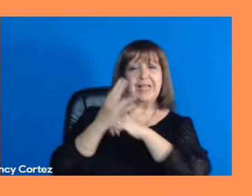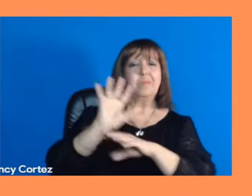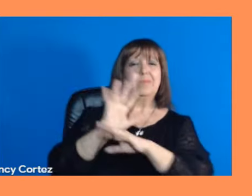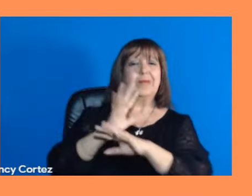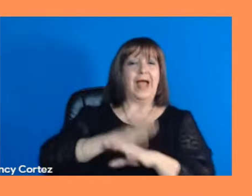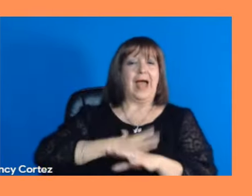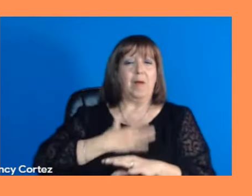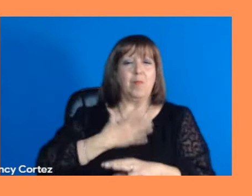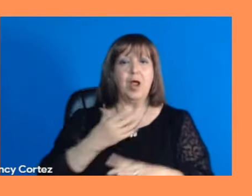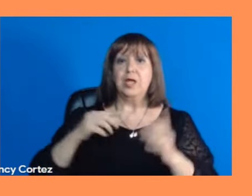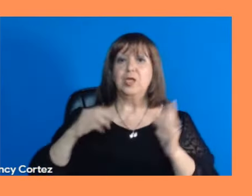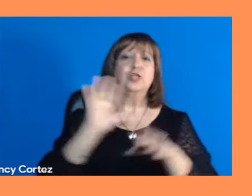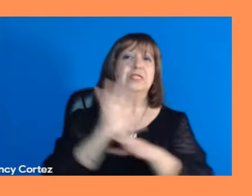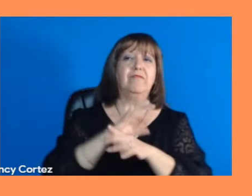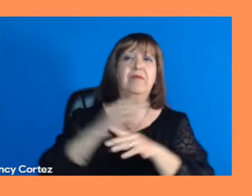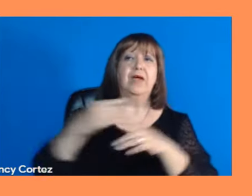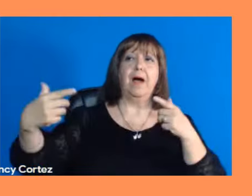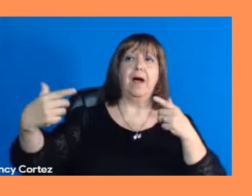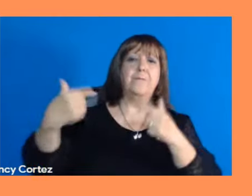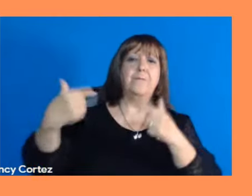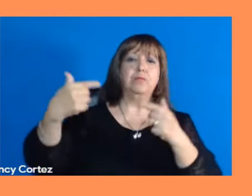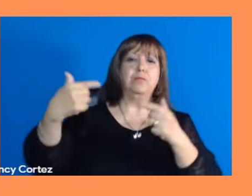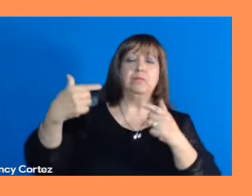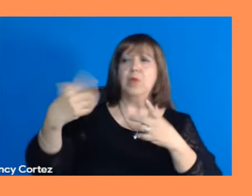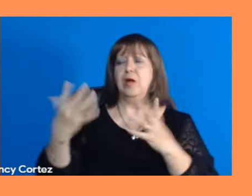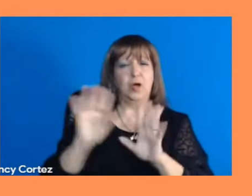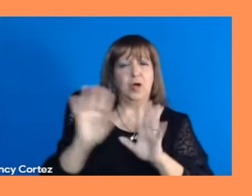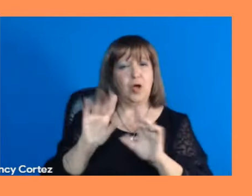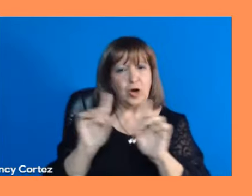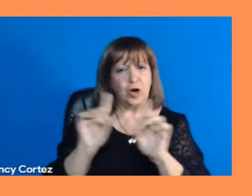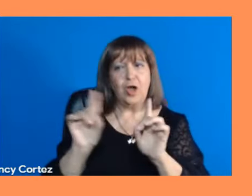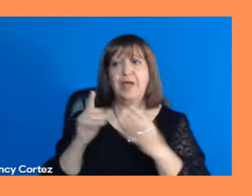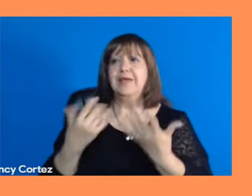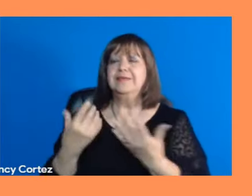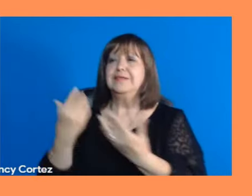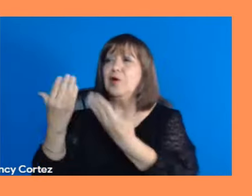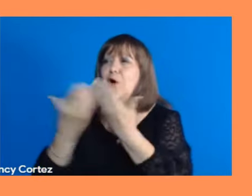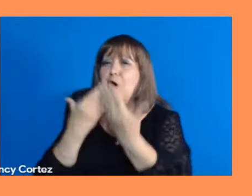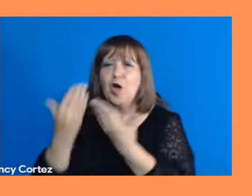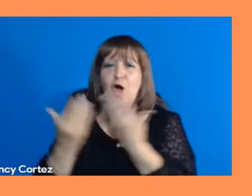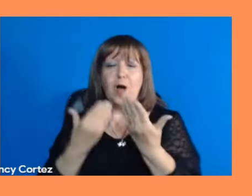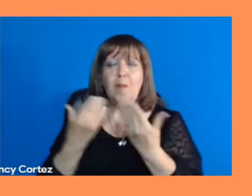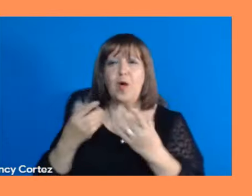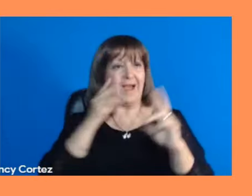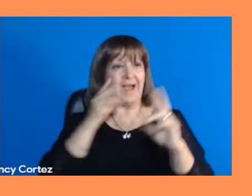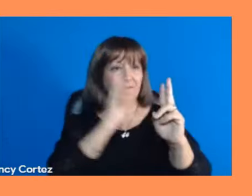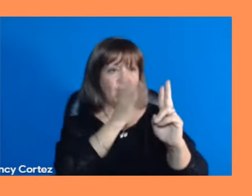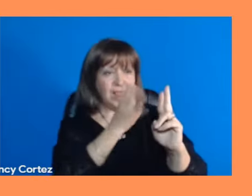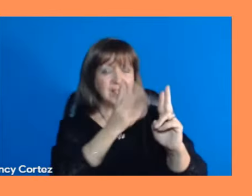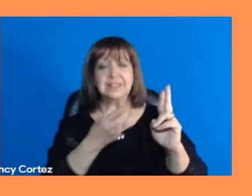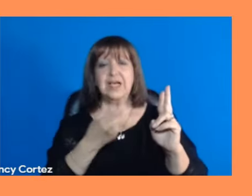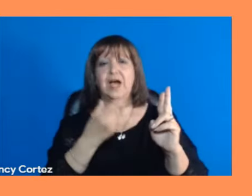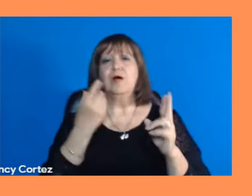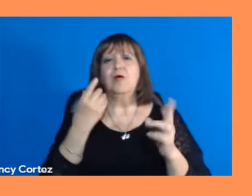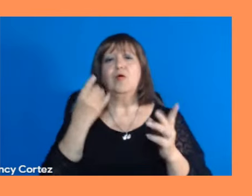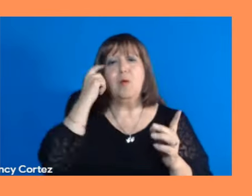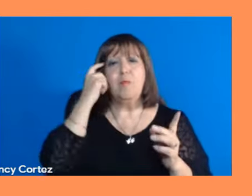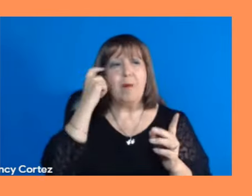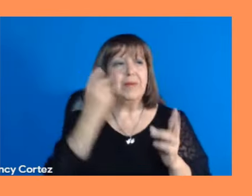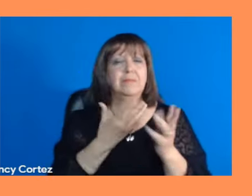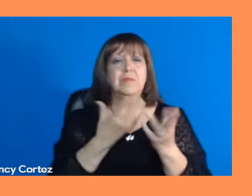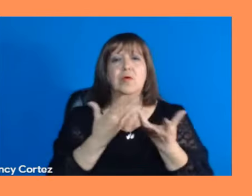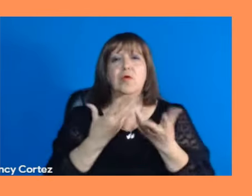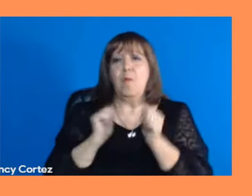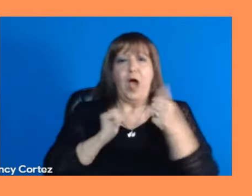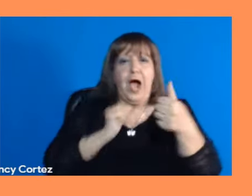desnaturalizar y abordar de manera colectiva las situaciones de violencia de género, discriminación, acoso, entre otras que se dan en el seno de